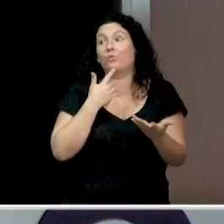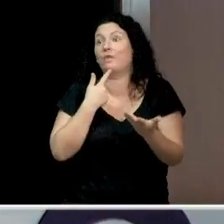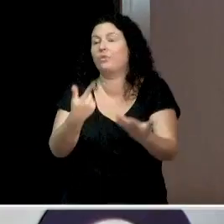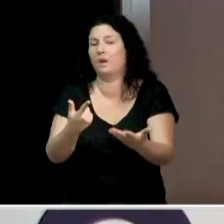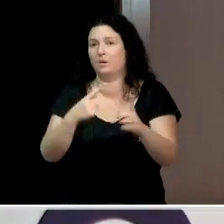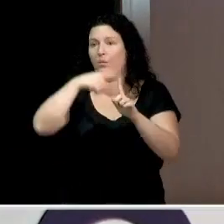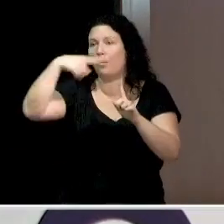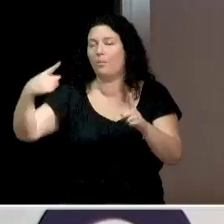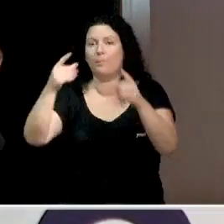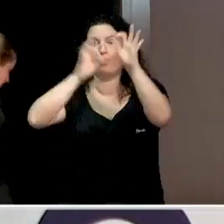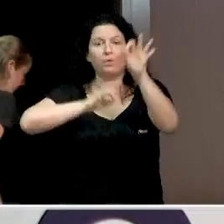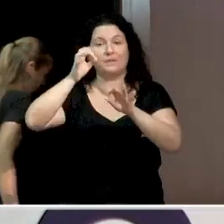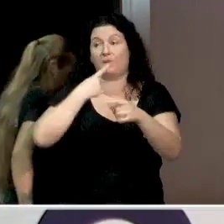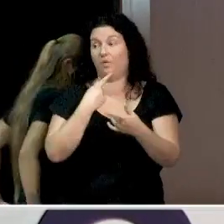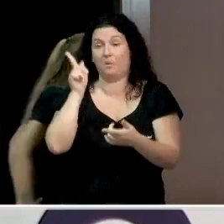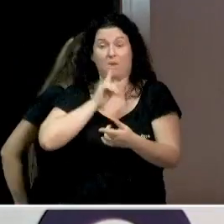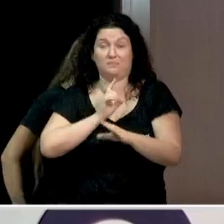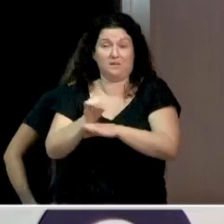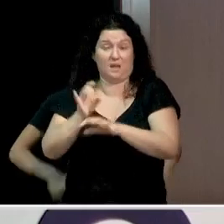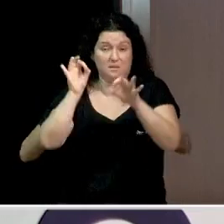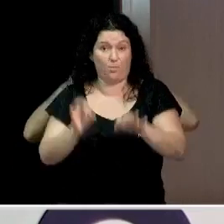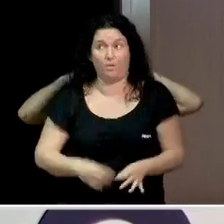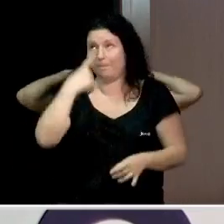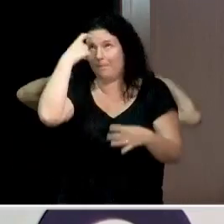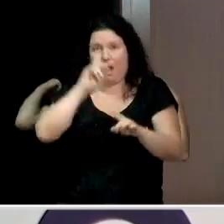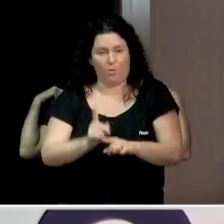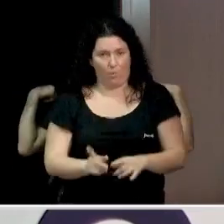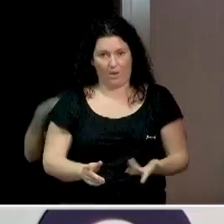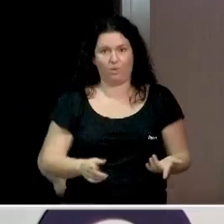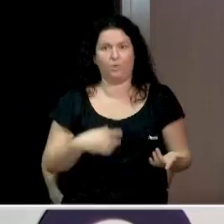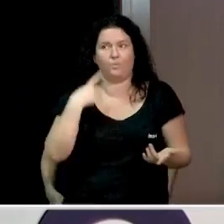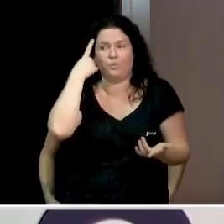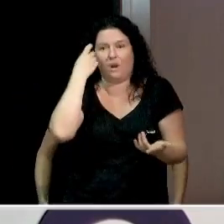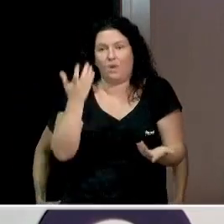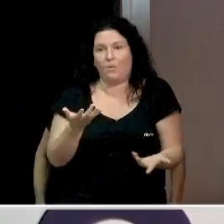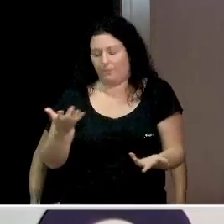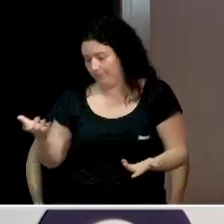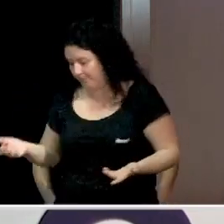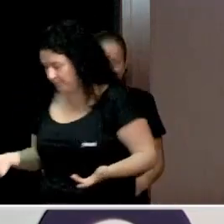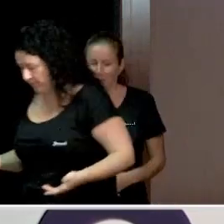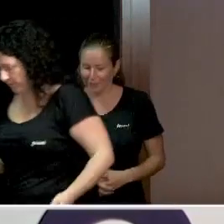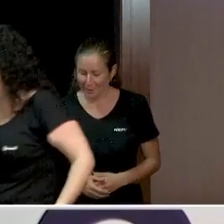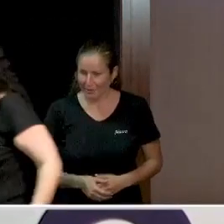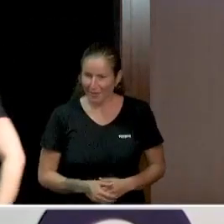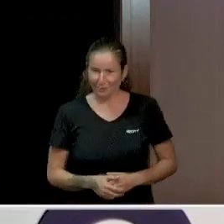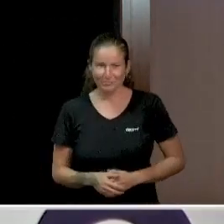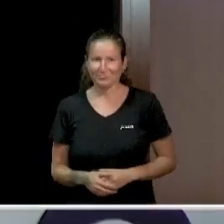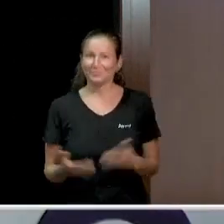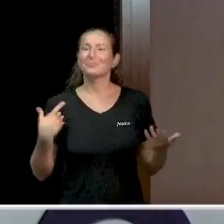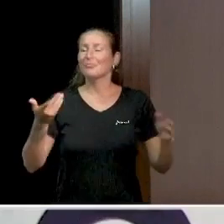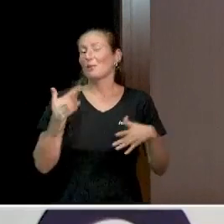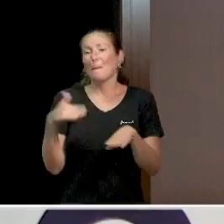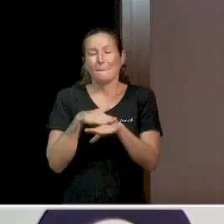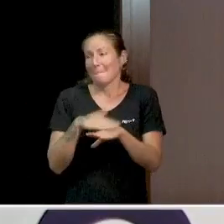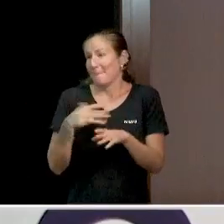un porcentaje le mentiría porque no las recuerdo, solo por el hecho de que lamento no haber entrado en ese detalle en